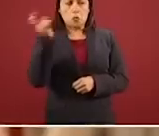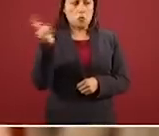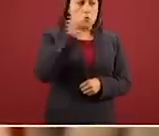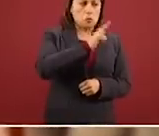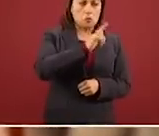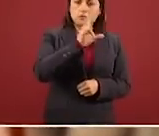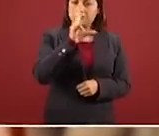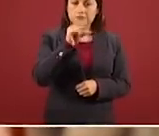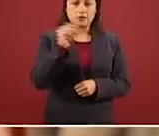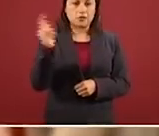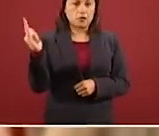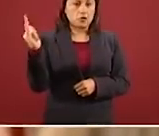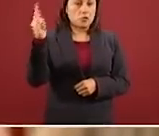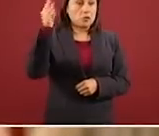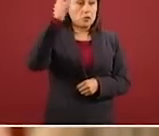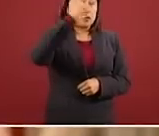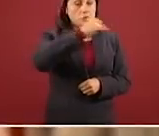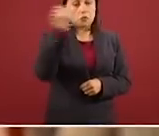viajes de